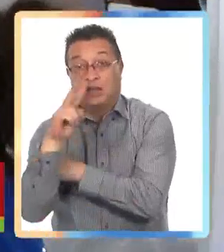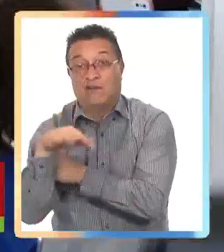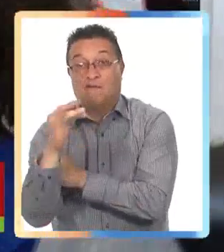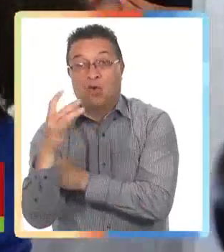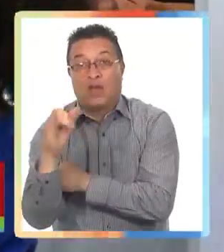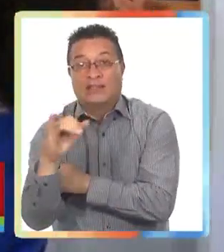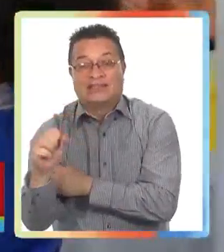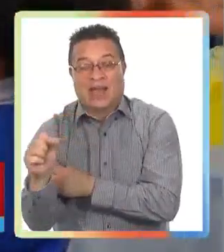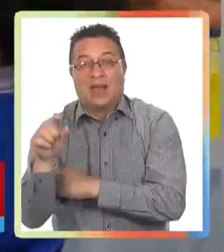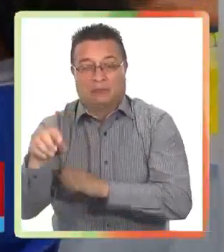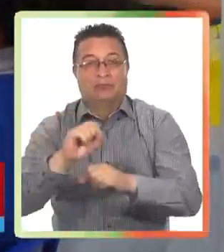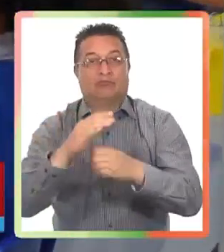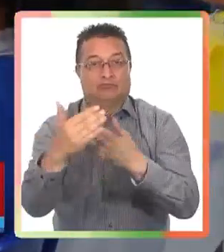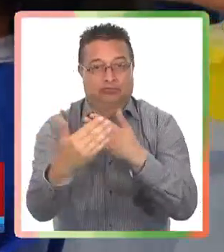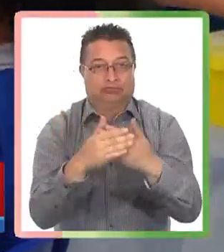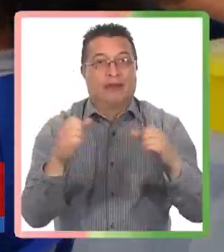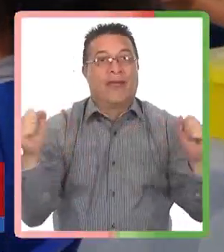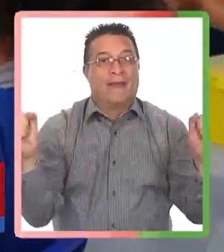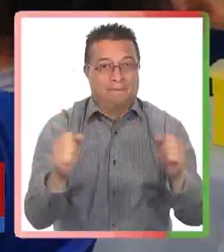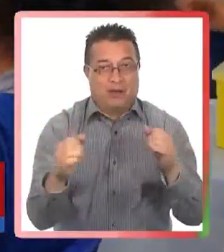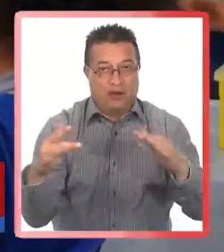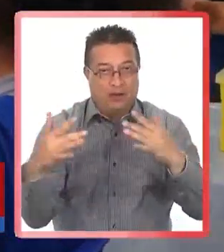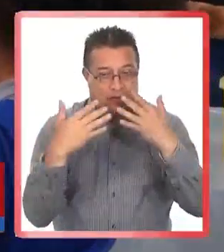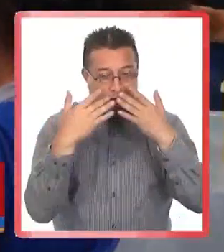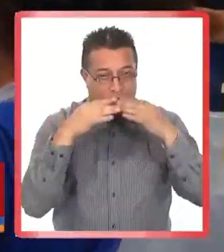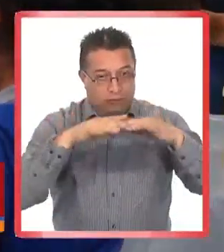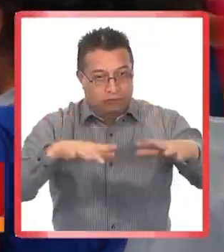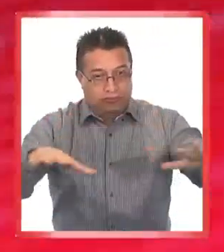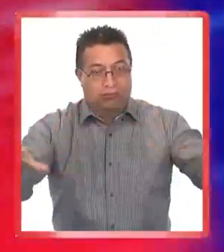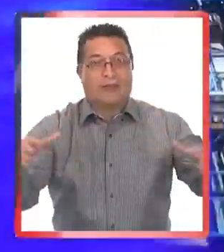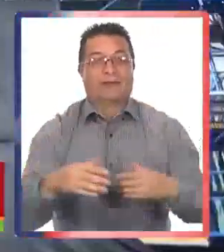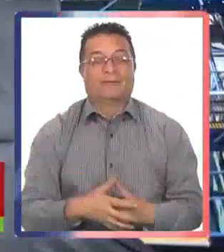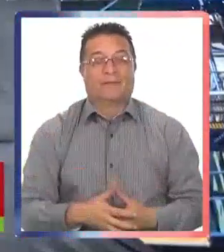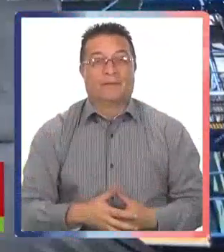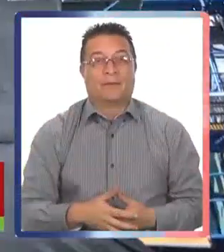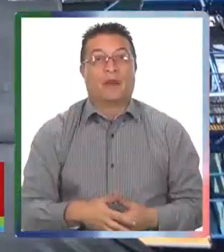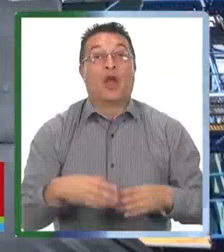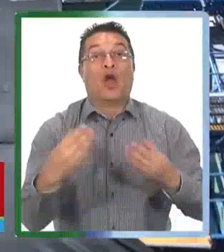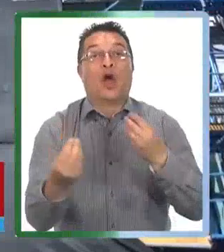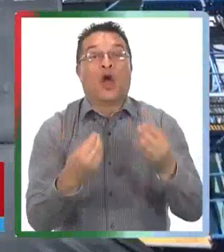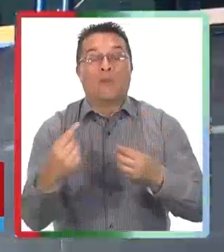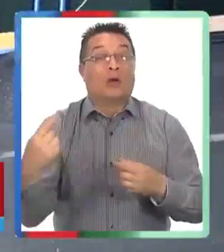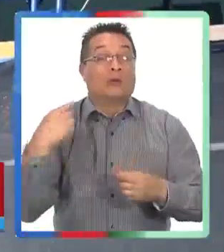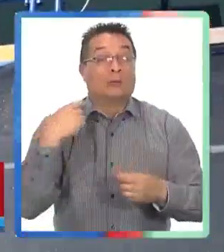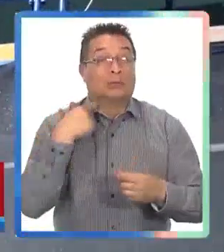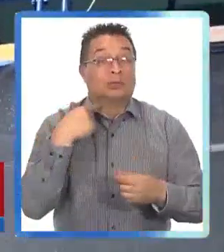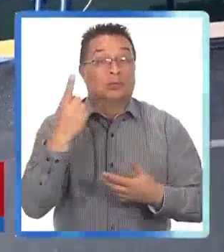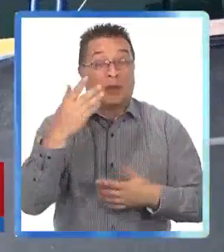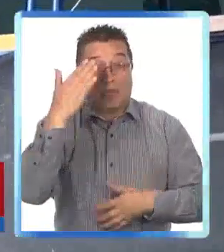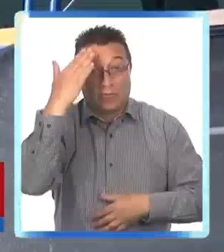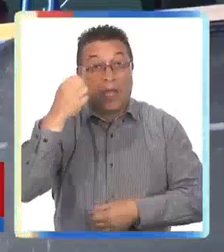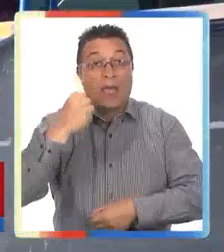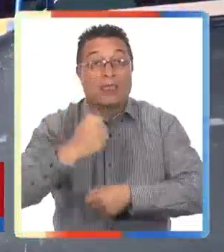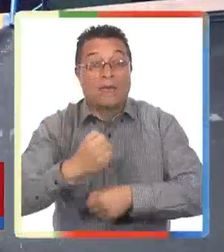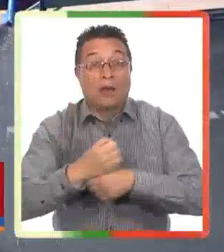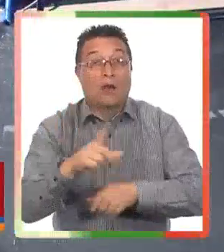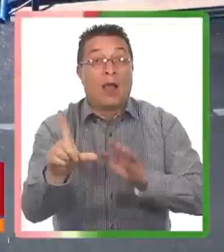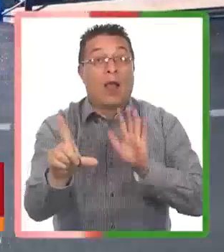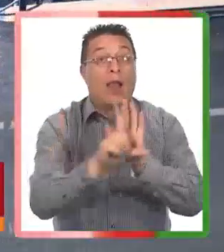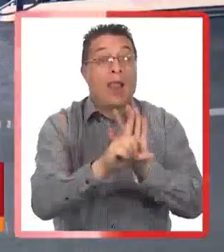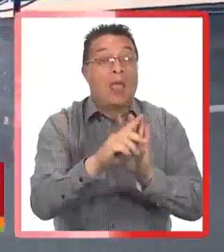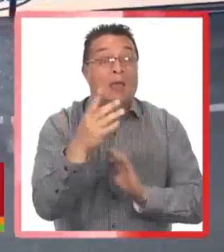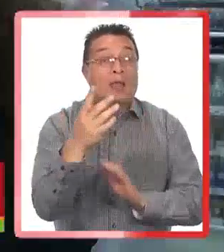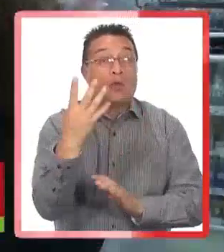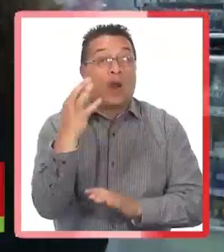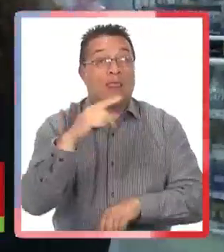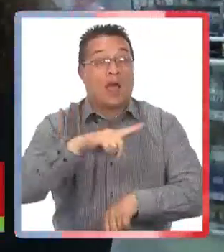ante la llegada del invierno y la circulación de los virus respiratorios. ¿Cómo va a impactar la jornada laboral la ley de las